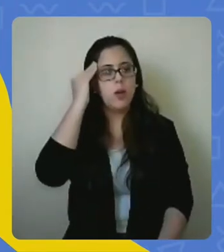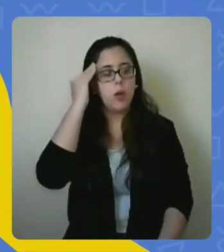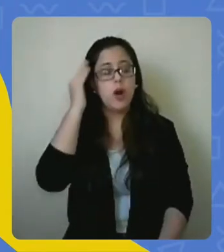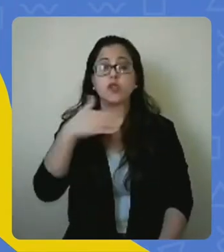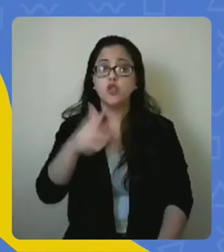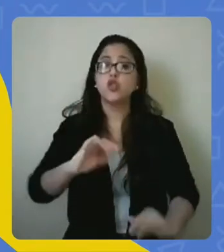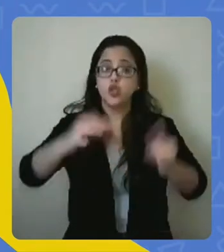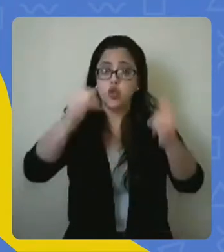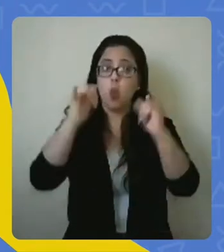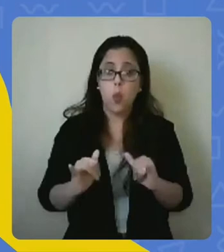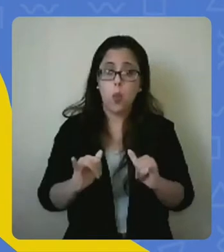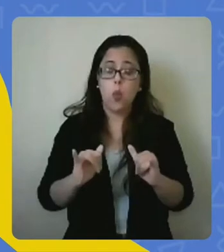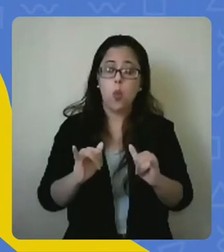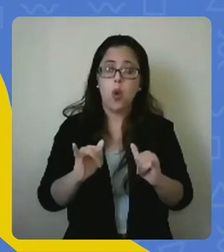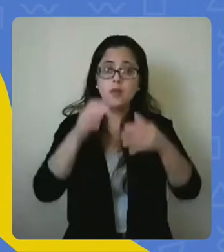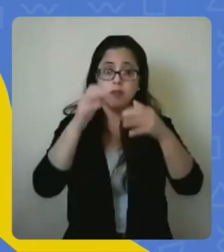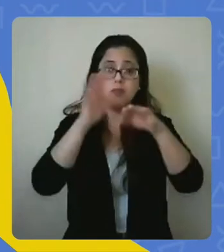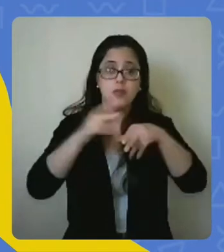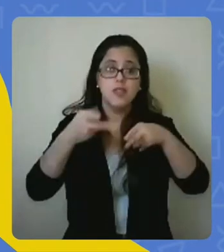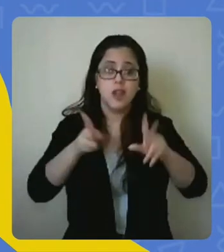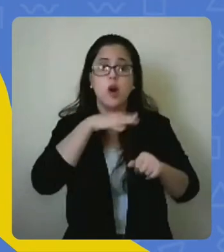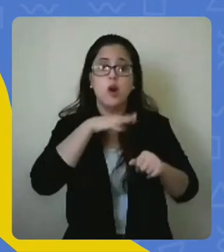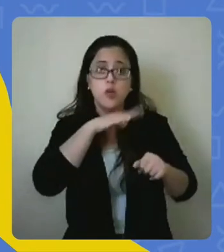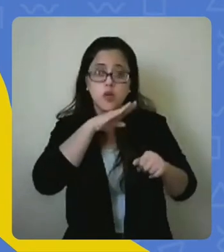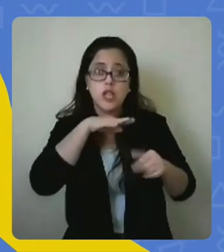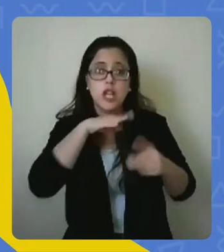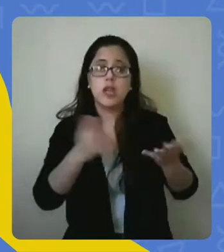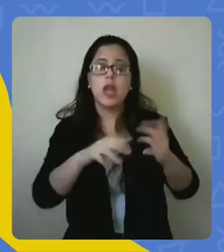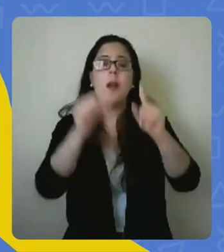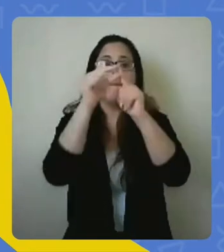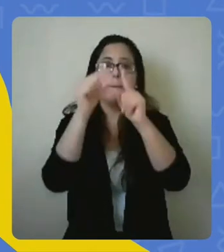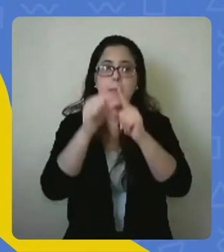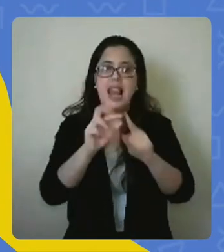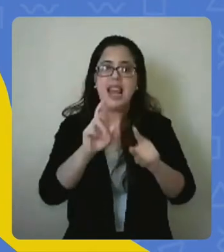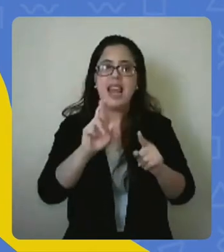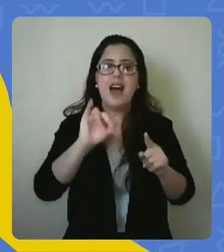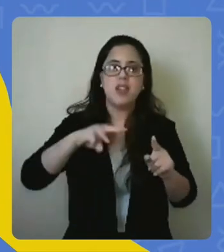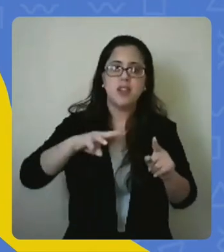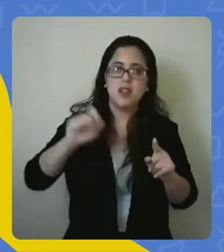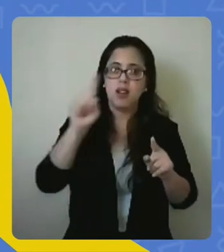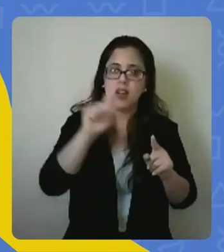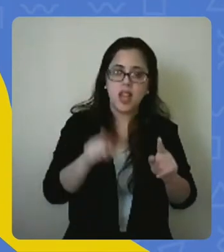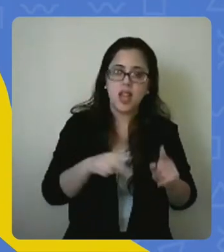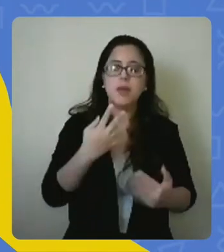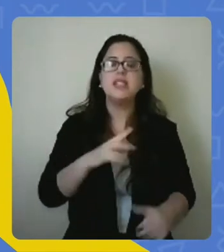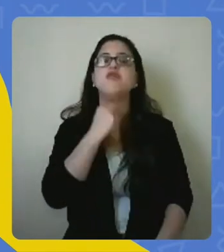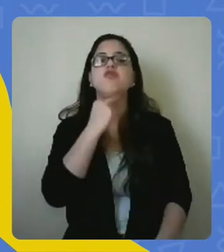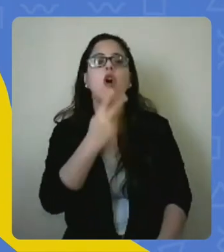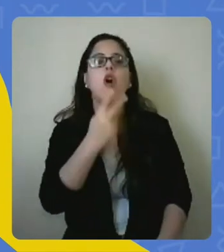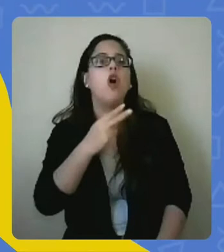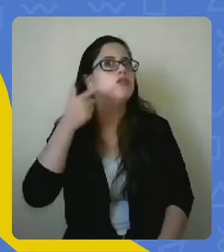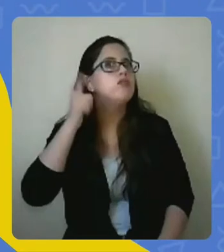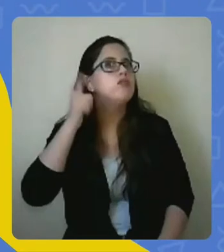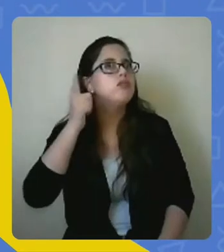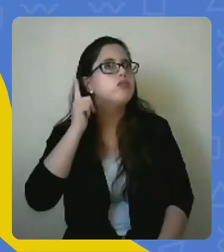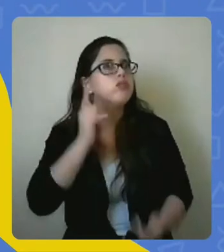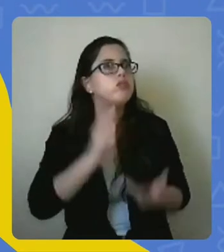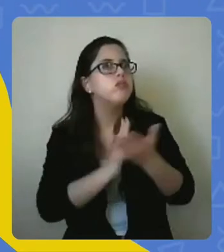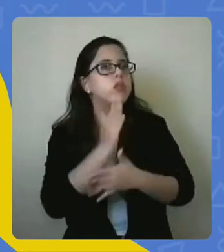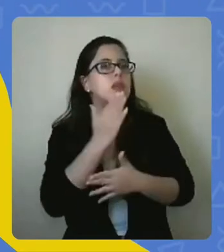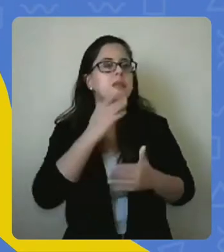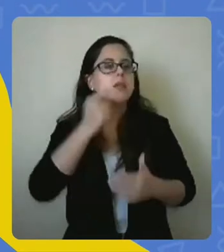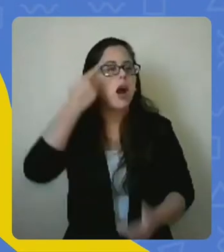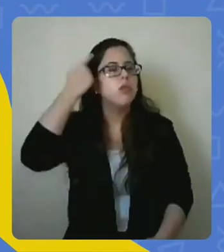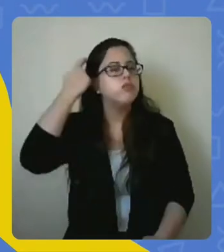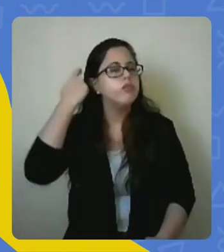pueden jugar usando el set de palabras de rimas, el set de sonido inicial, el set de conciencia silábica, el set